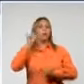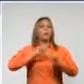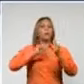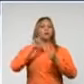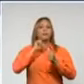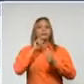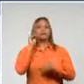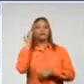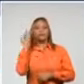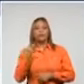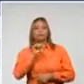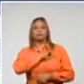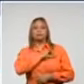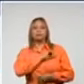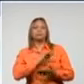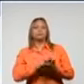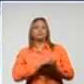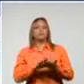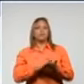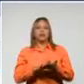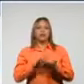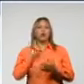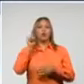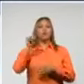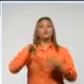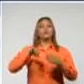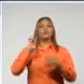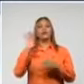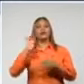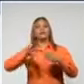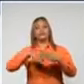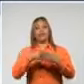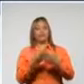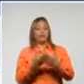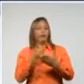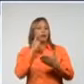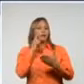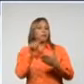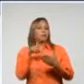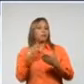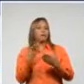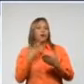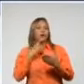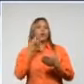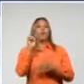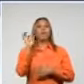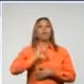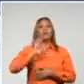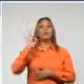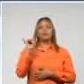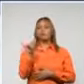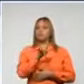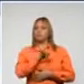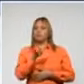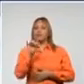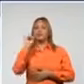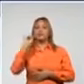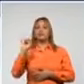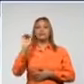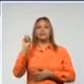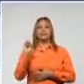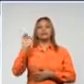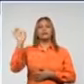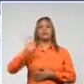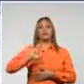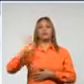asintomáticos en los últimos 15 días, pues tiene un porciento similar, un